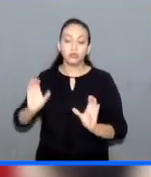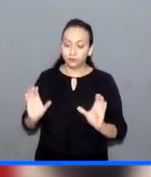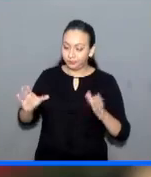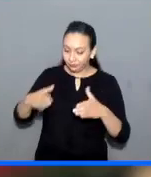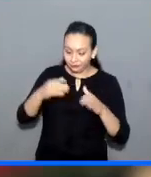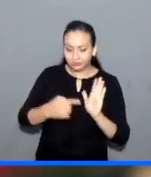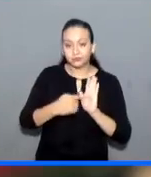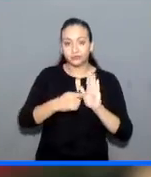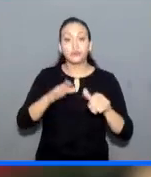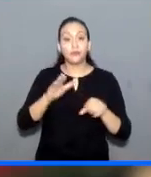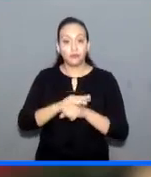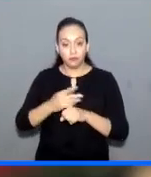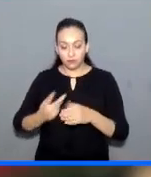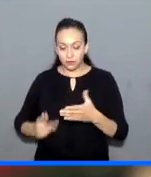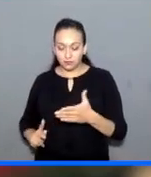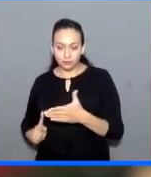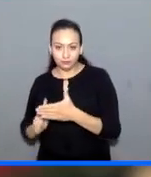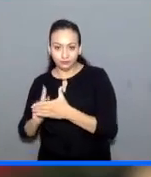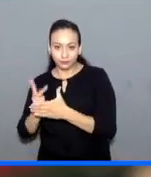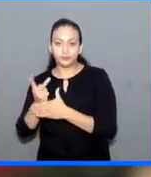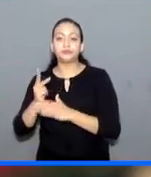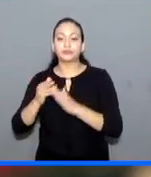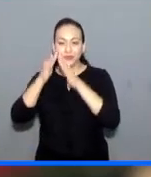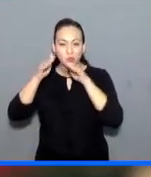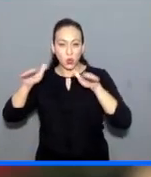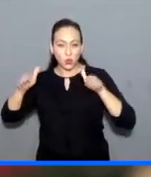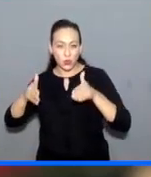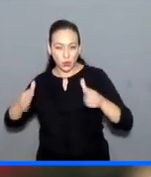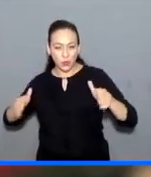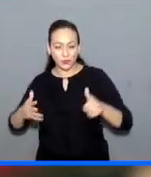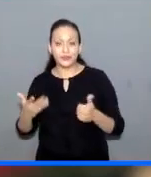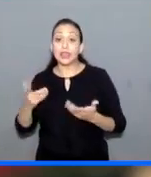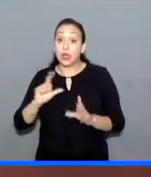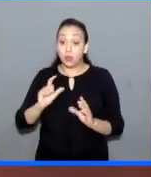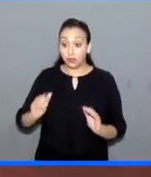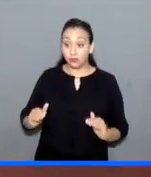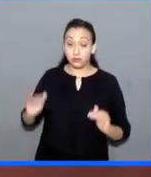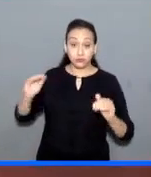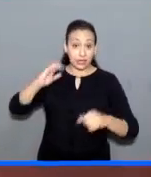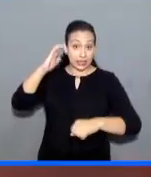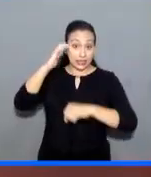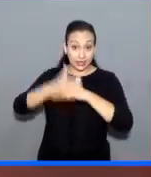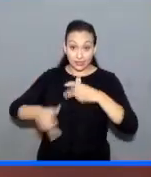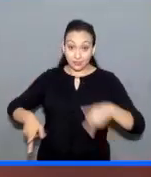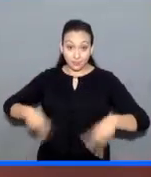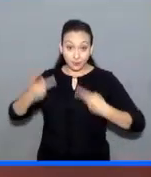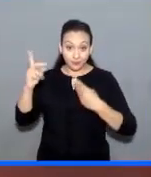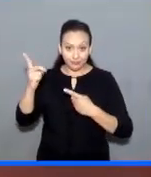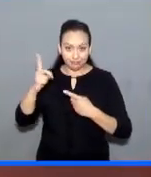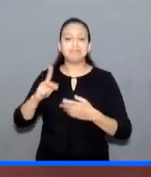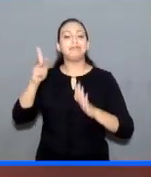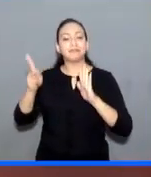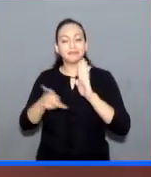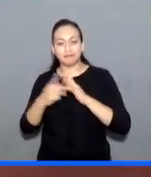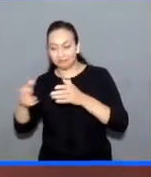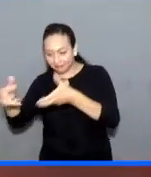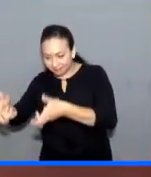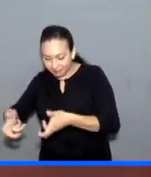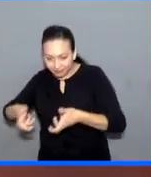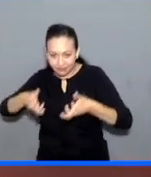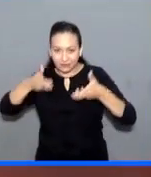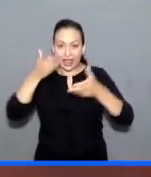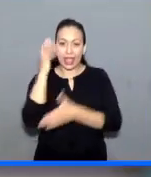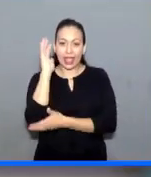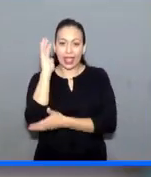cultivo responsable de ejemplares que, una vez terminada la temporada, pueden reincorporarse al entorno sin dejar residuos de larga